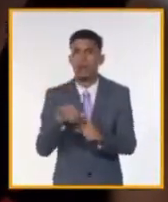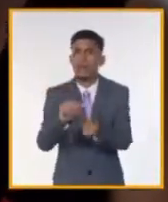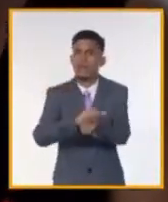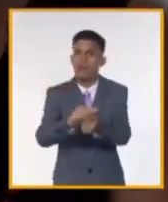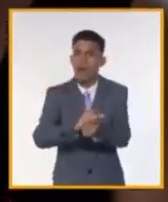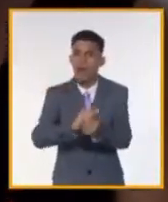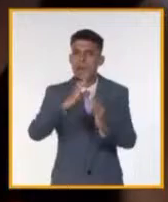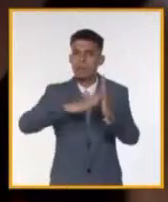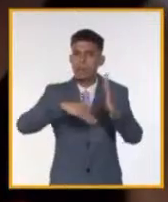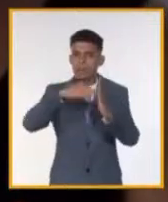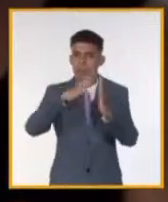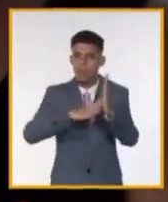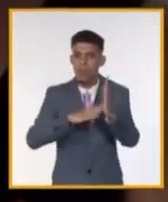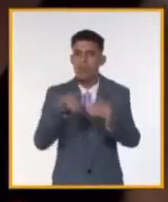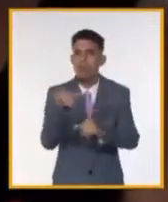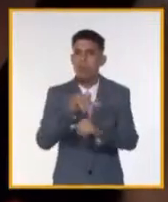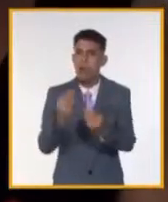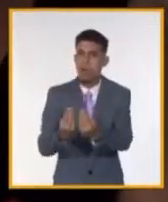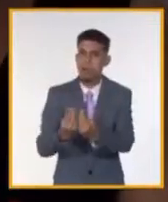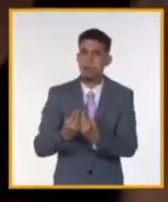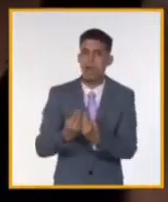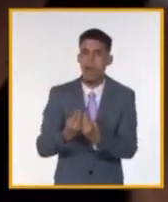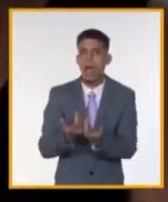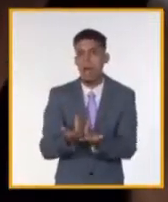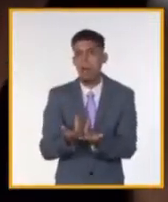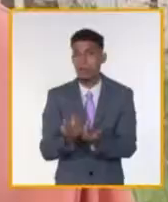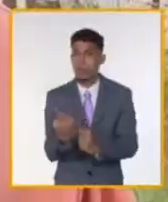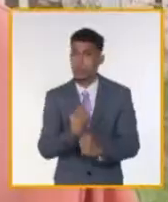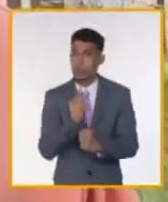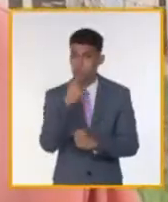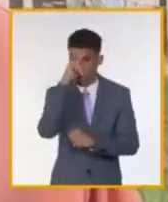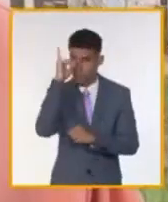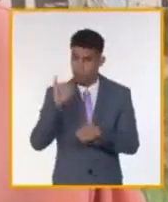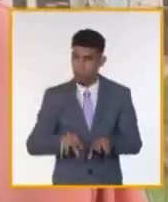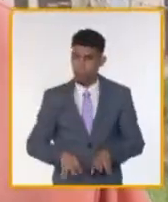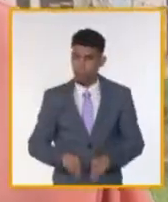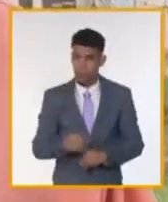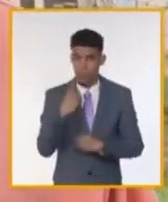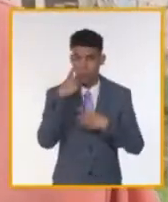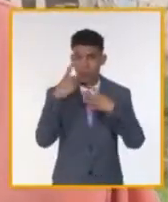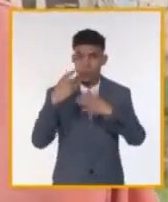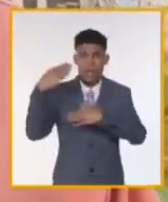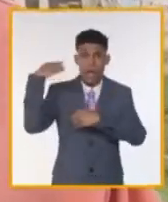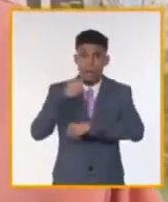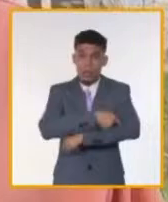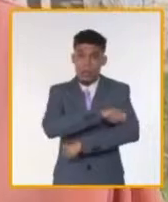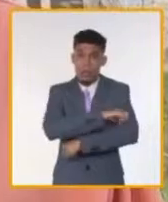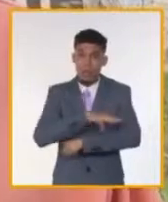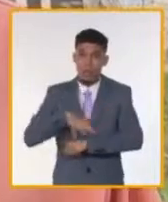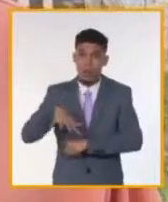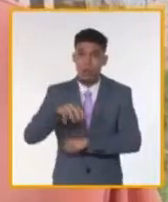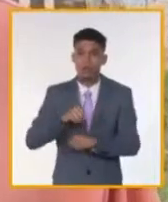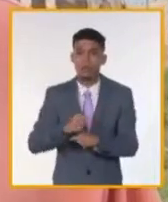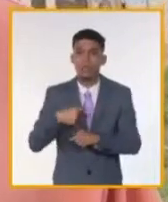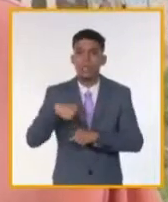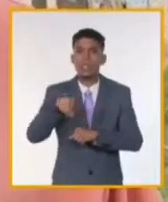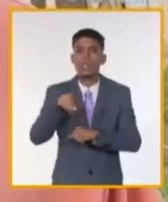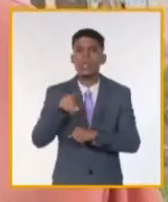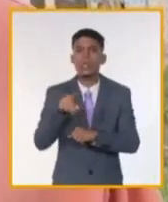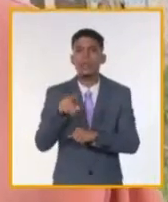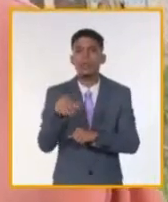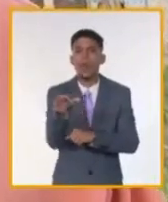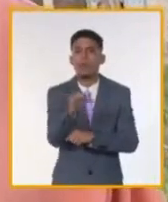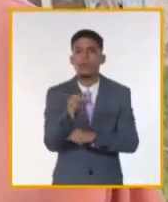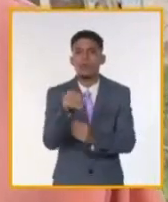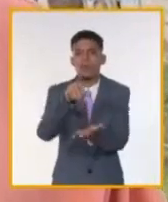pintura igual ha sido de mucha aceptación porque ha tenido muy buena calidad. Antes la población tenía que ir a la cabecera municipal, que queda